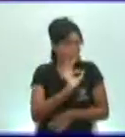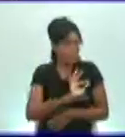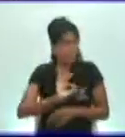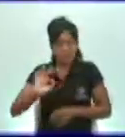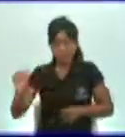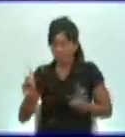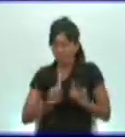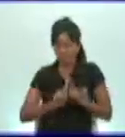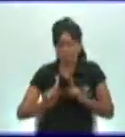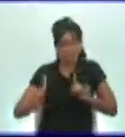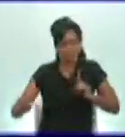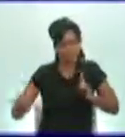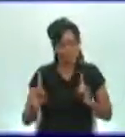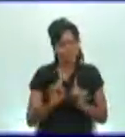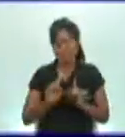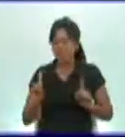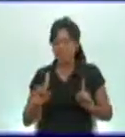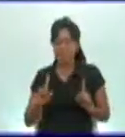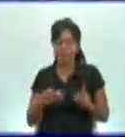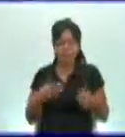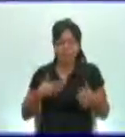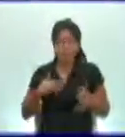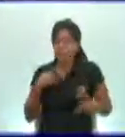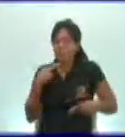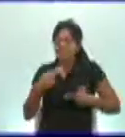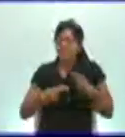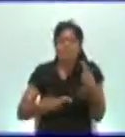dejado solo. ¿Cómo te pago?